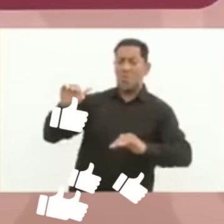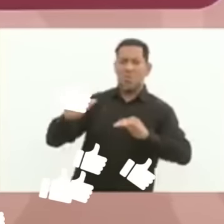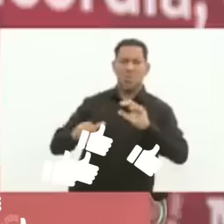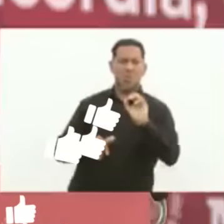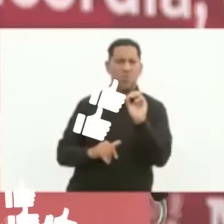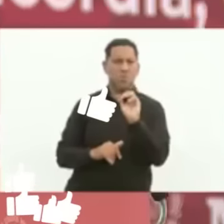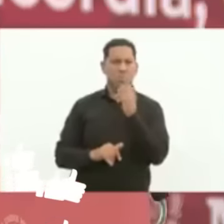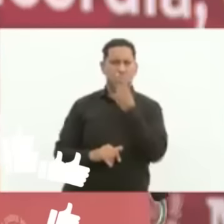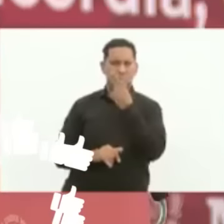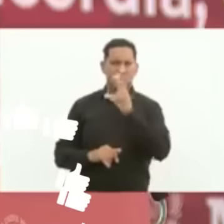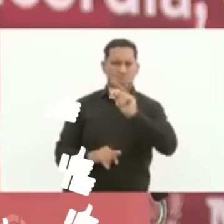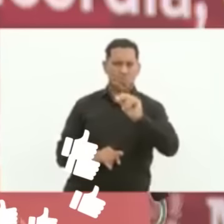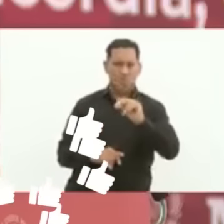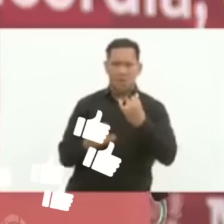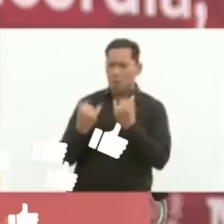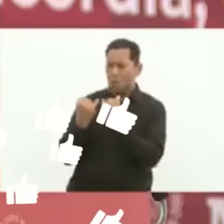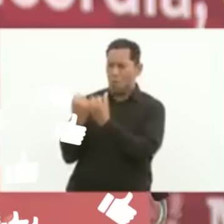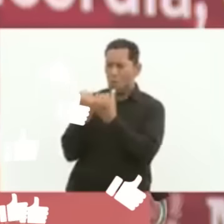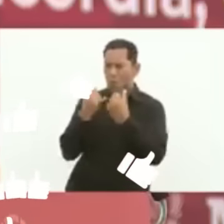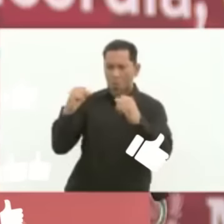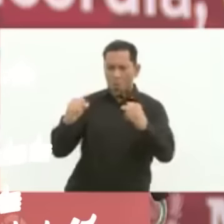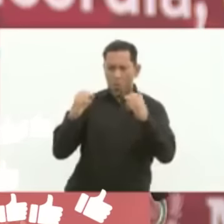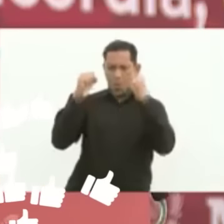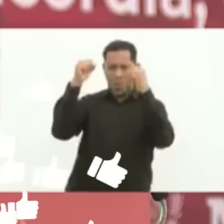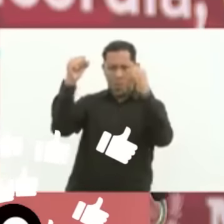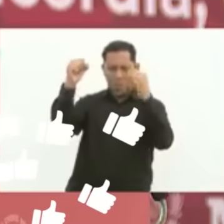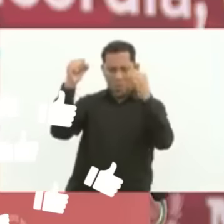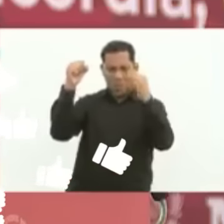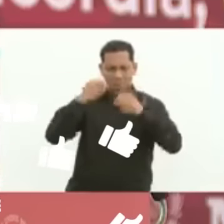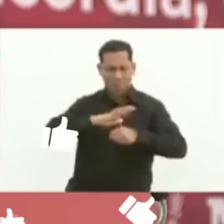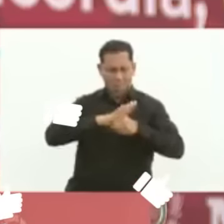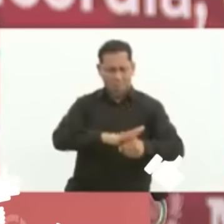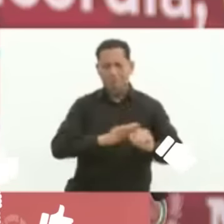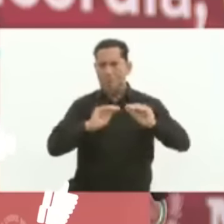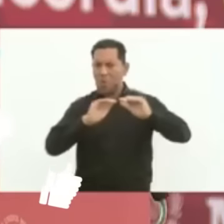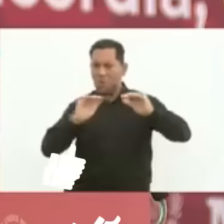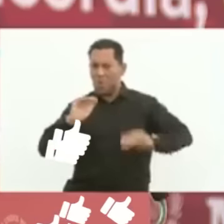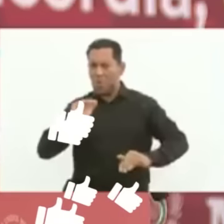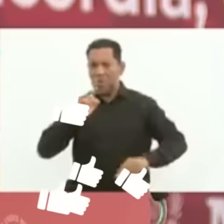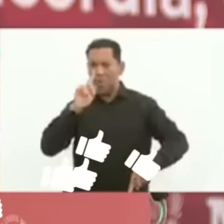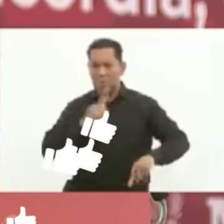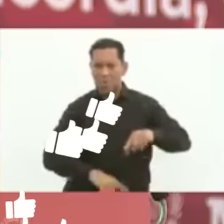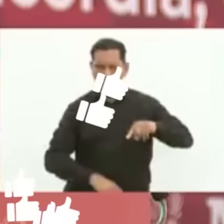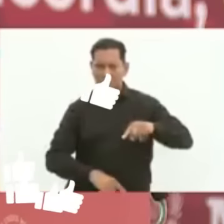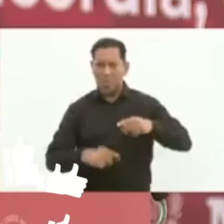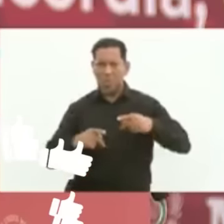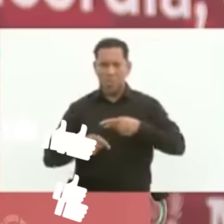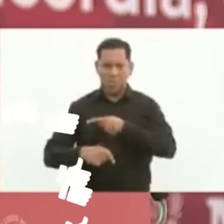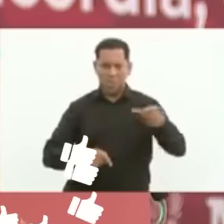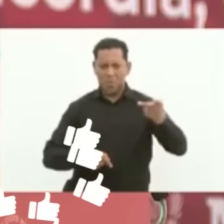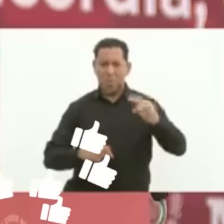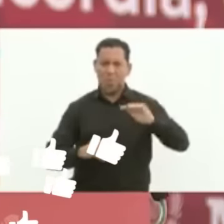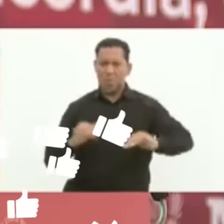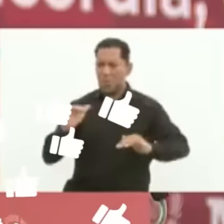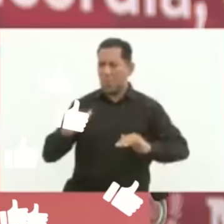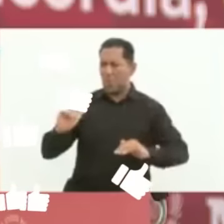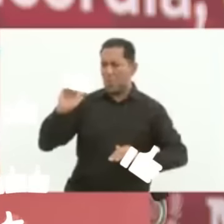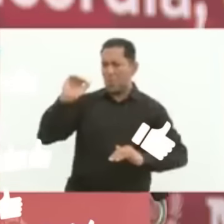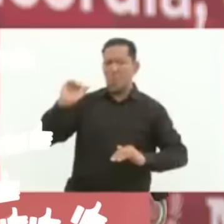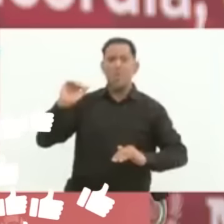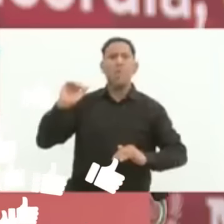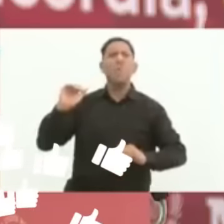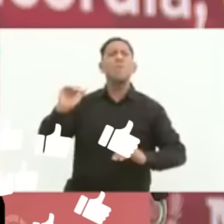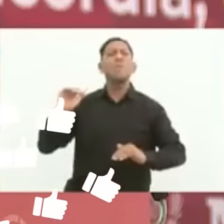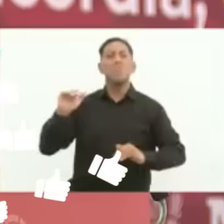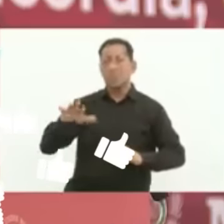dicen que viva la igualdad abajo la discriminación y abajo la pobreza arriba los de abajo